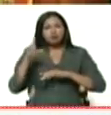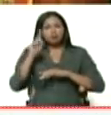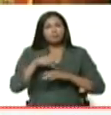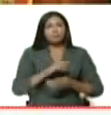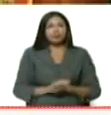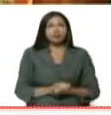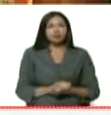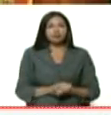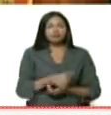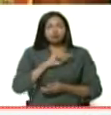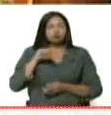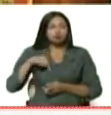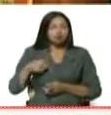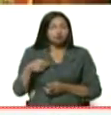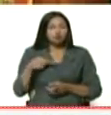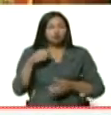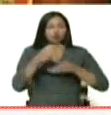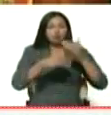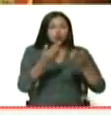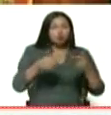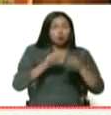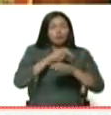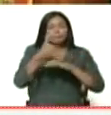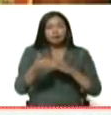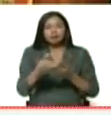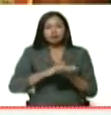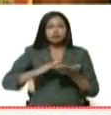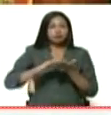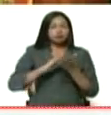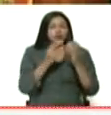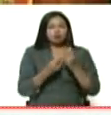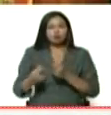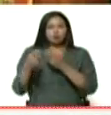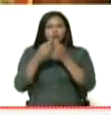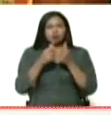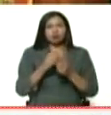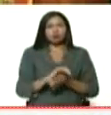e ir encadenando un plan de recuperación económica.